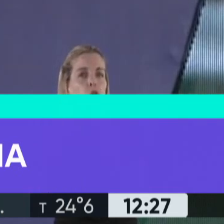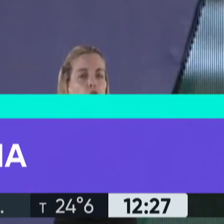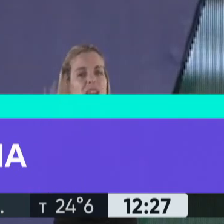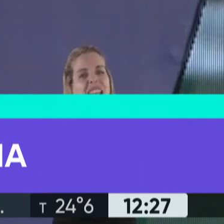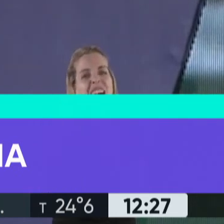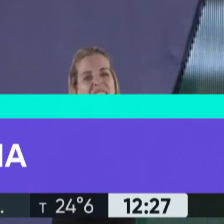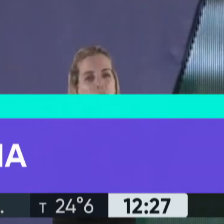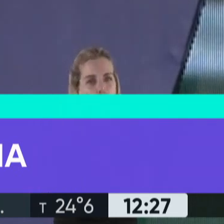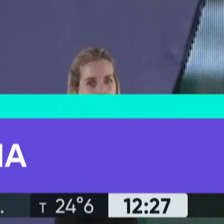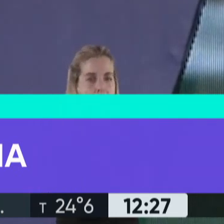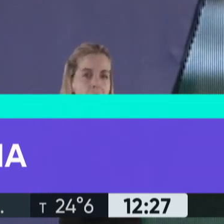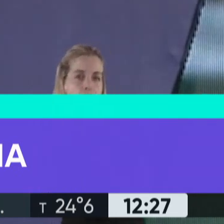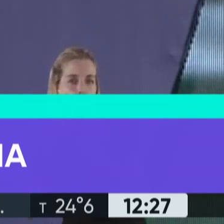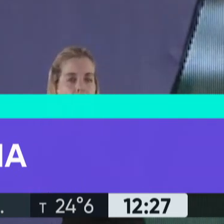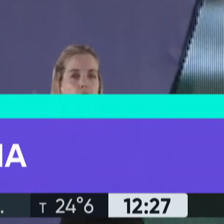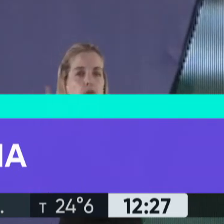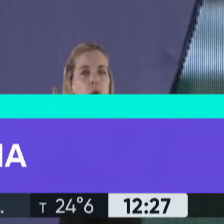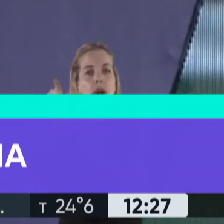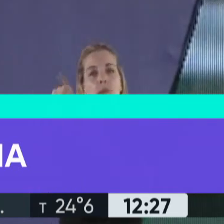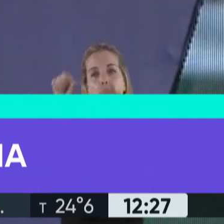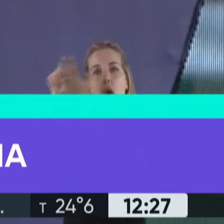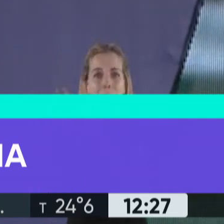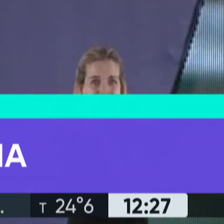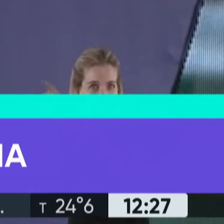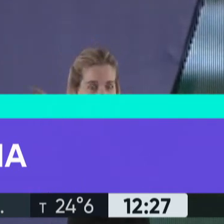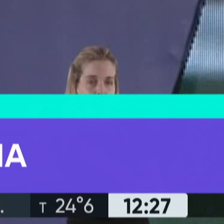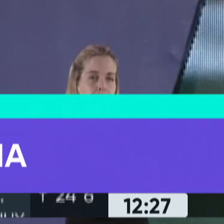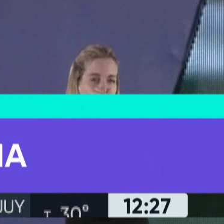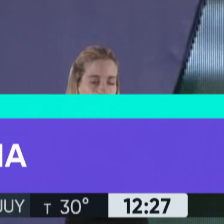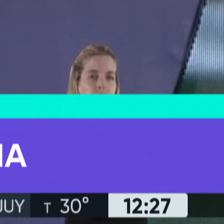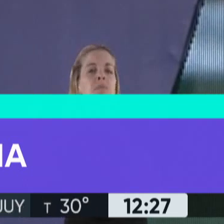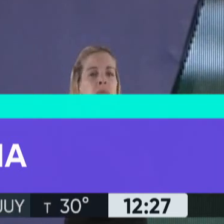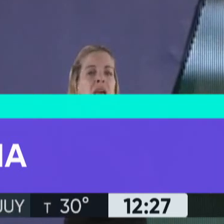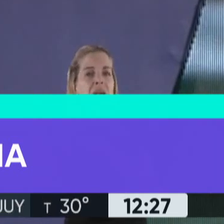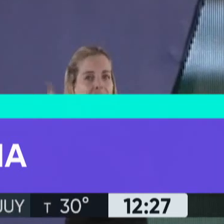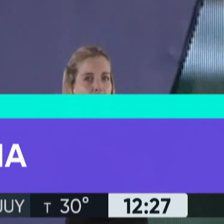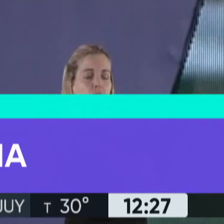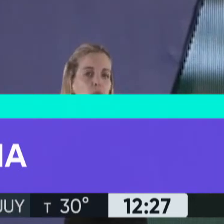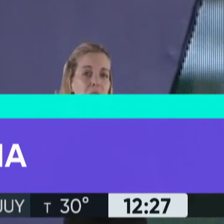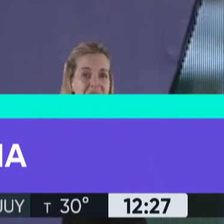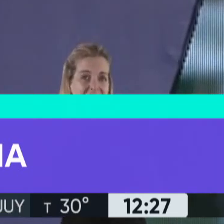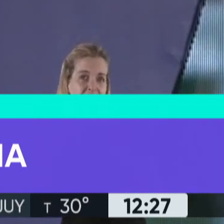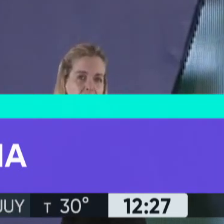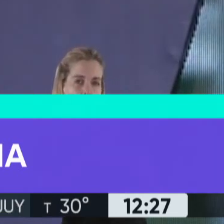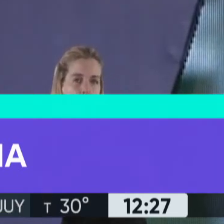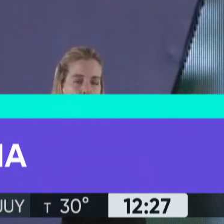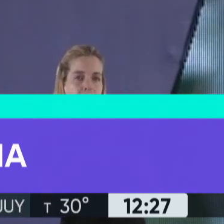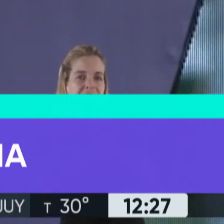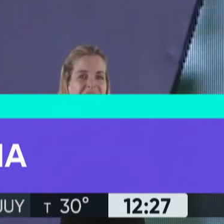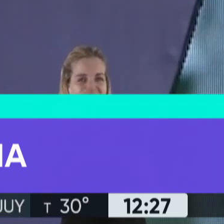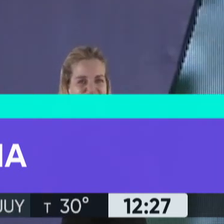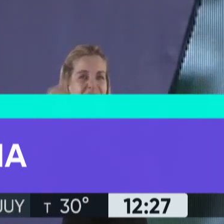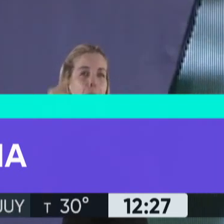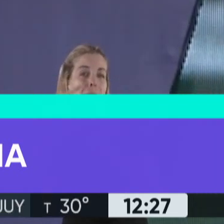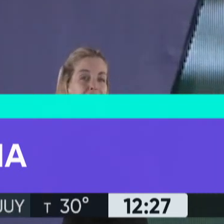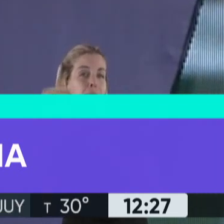la deuda con los acreedores privados que le permitió al país ahorrar más de 37.000 millones de dólares. Ahora